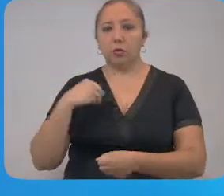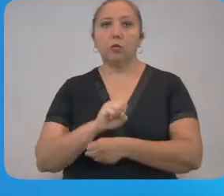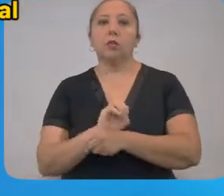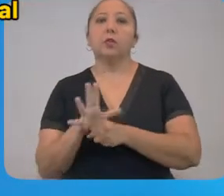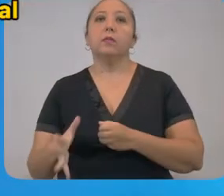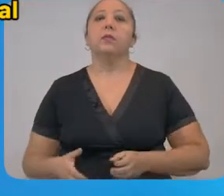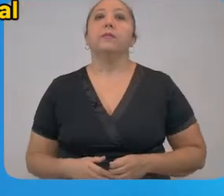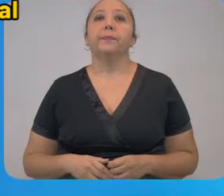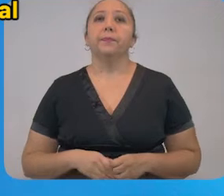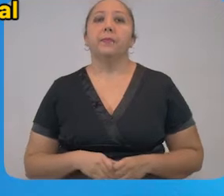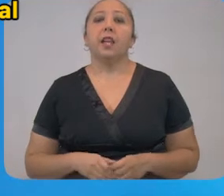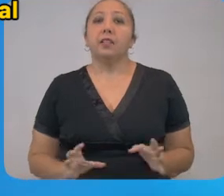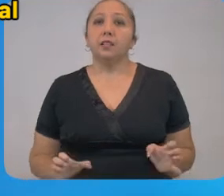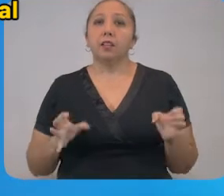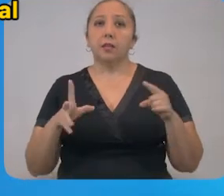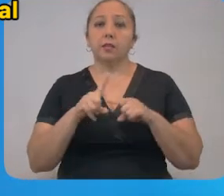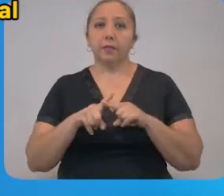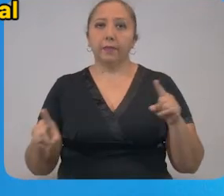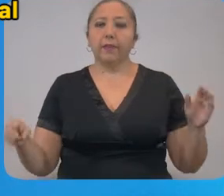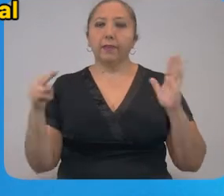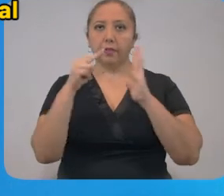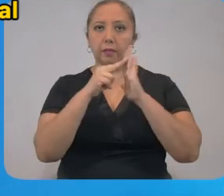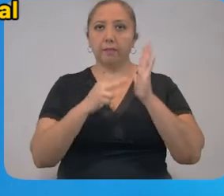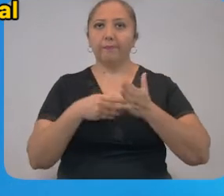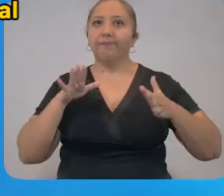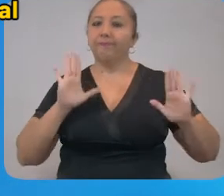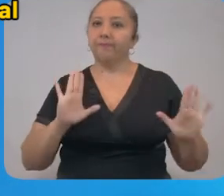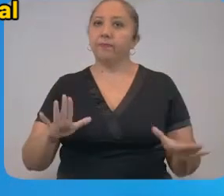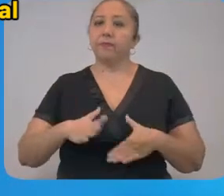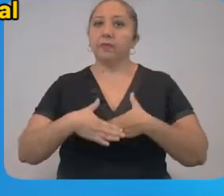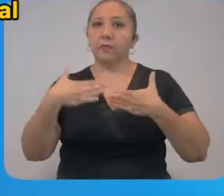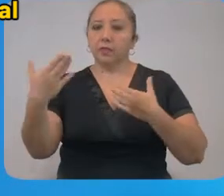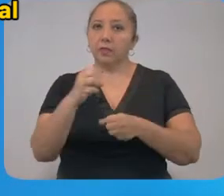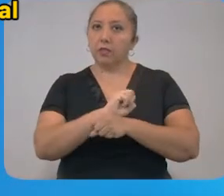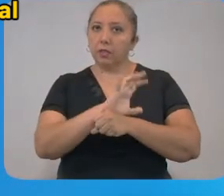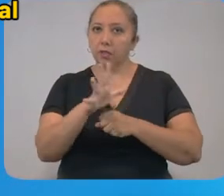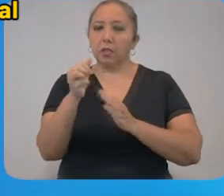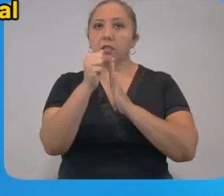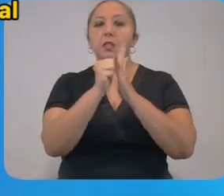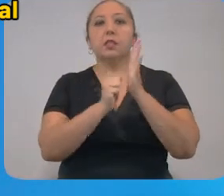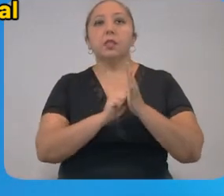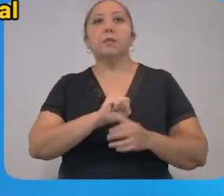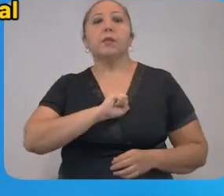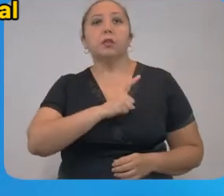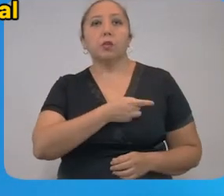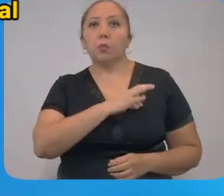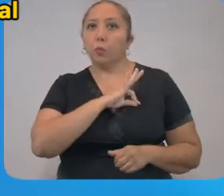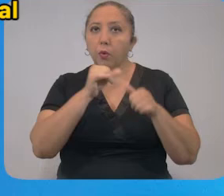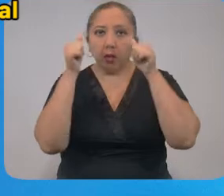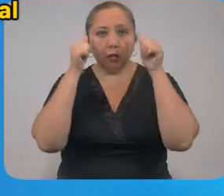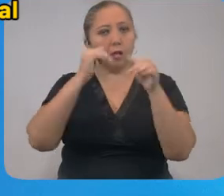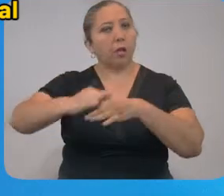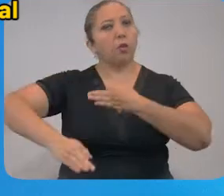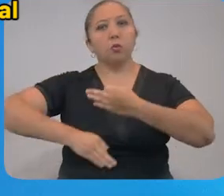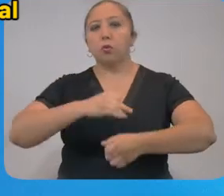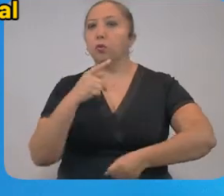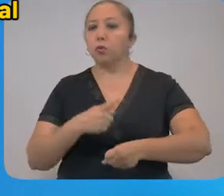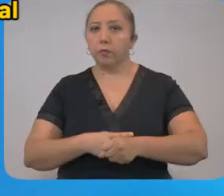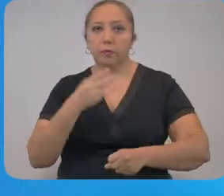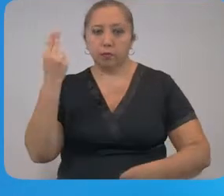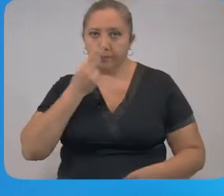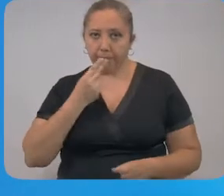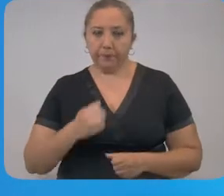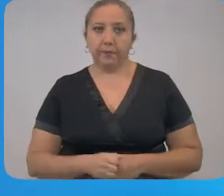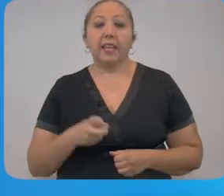coronavirus. Se han establecido diversas medidas para frenar el avance del coronavirus y el sistema de salud pueda atender a todos los contagiados que lo